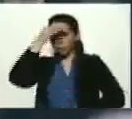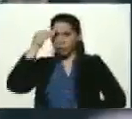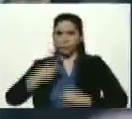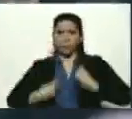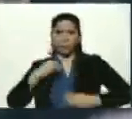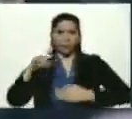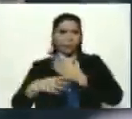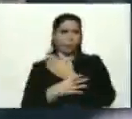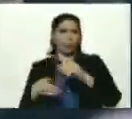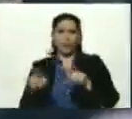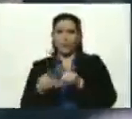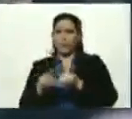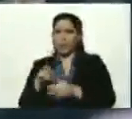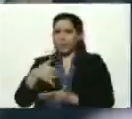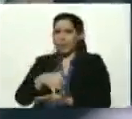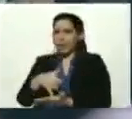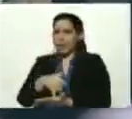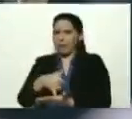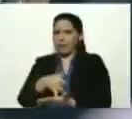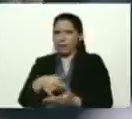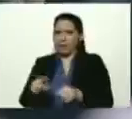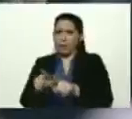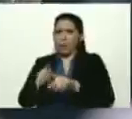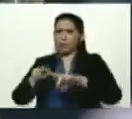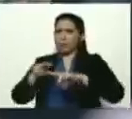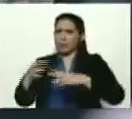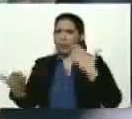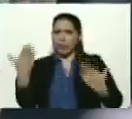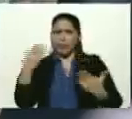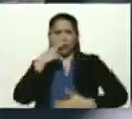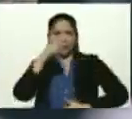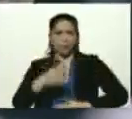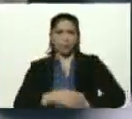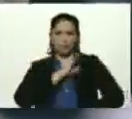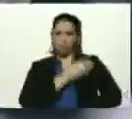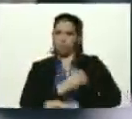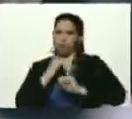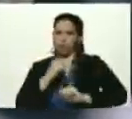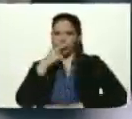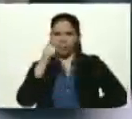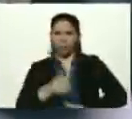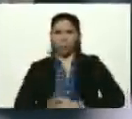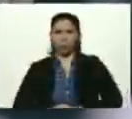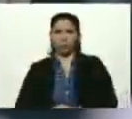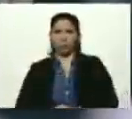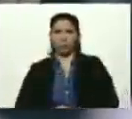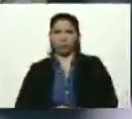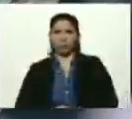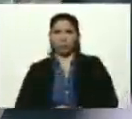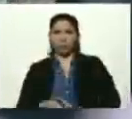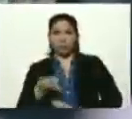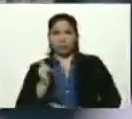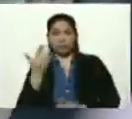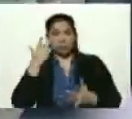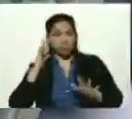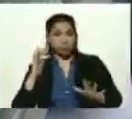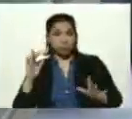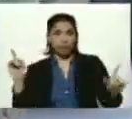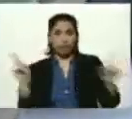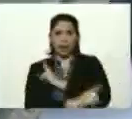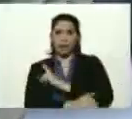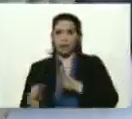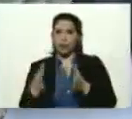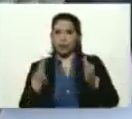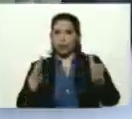Guaidó pareciera débil, un niño en comparación con el duro Maduro, y estaba considerando un cambio de rumbo,